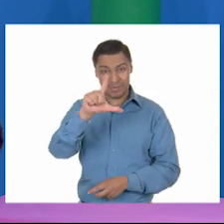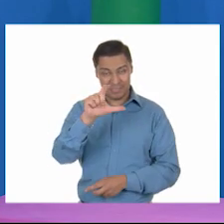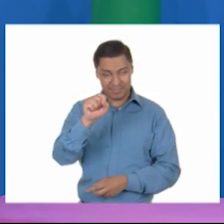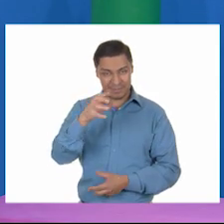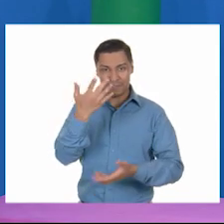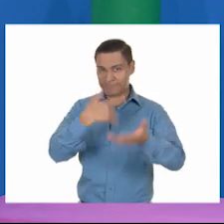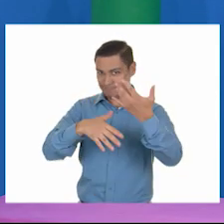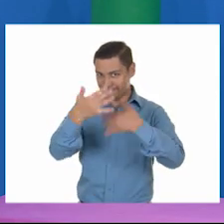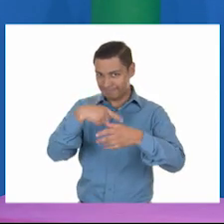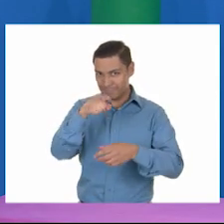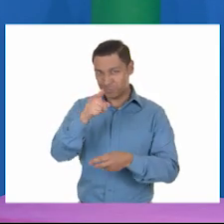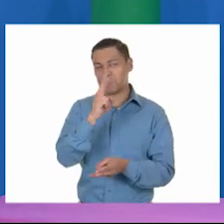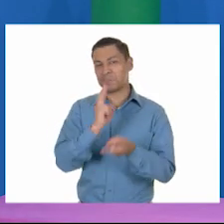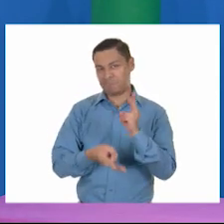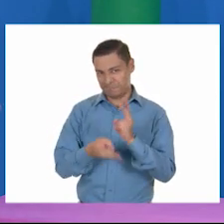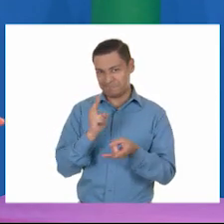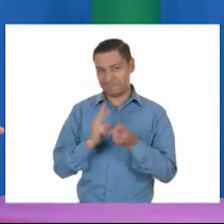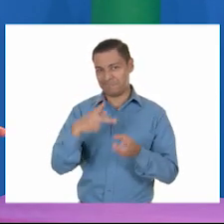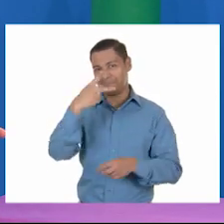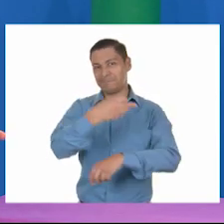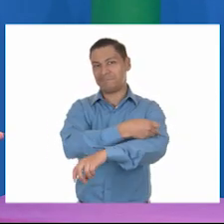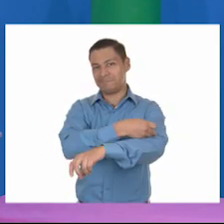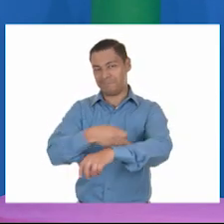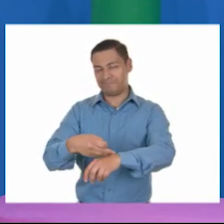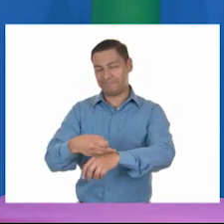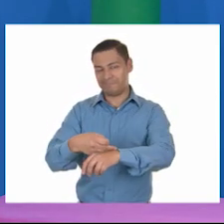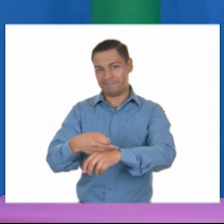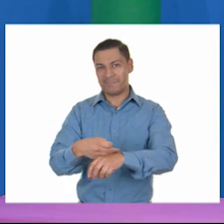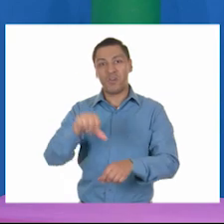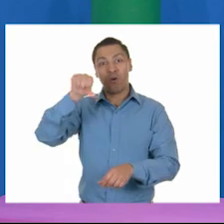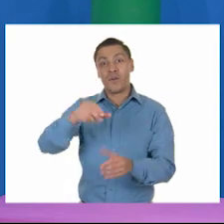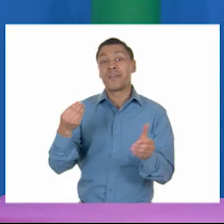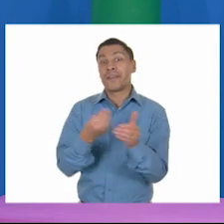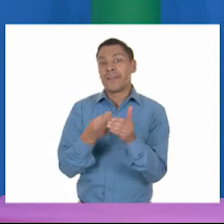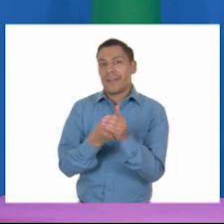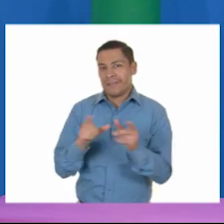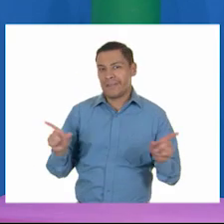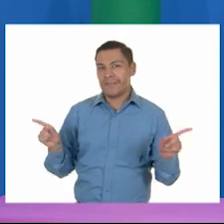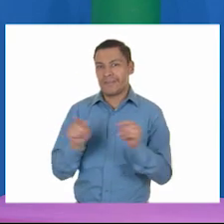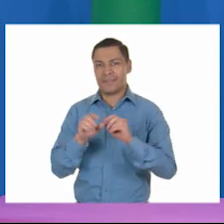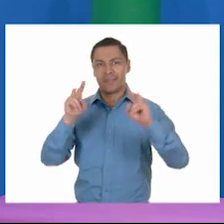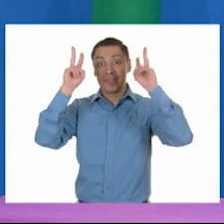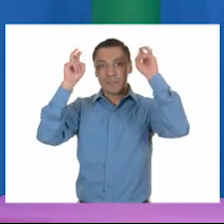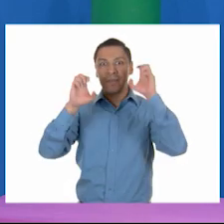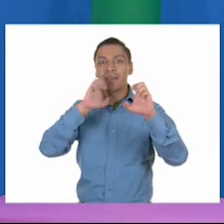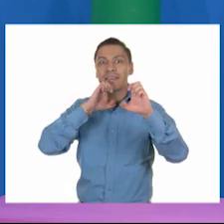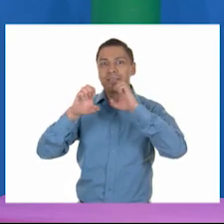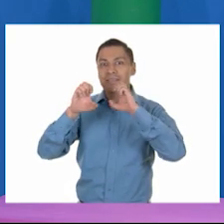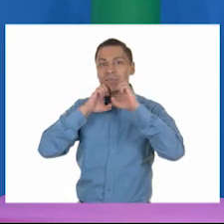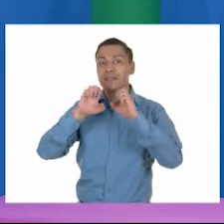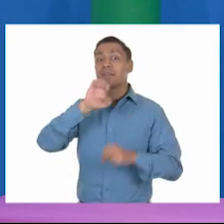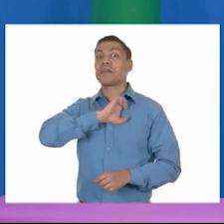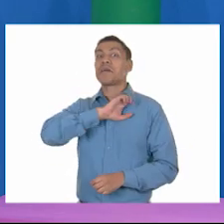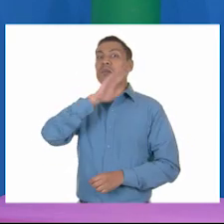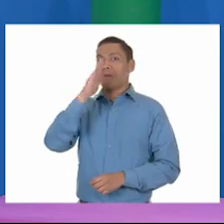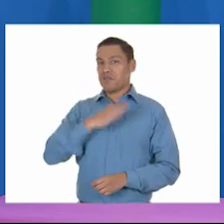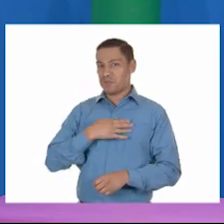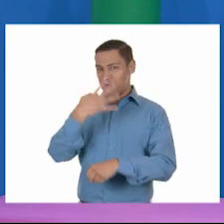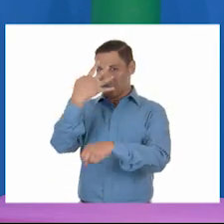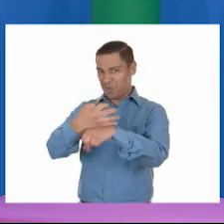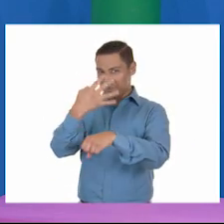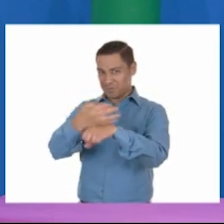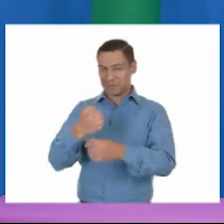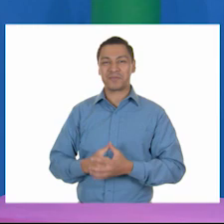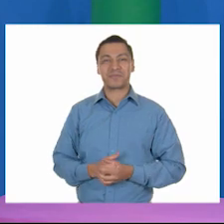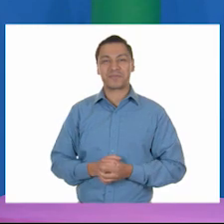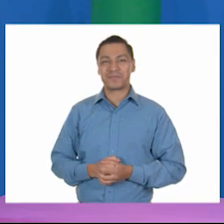Por hoy hemos terminado con ¿Qué dijo el astronauta? Redactemos el reporte de entrevista de lengua materna de español de cuarto grado.